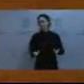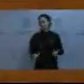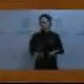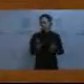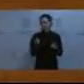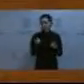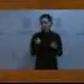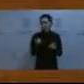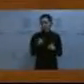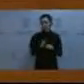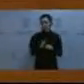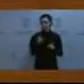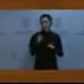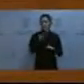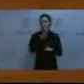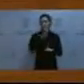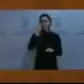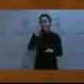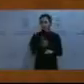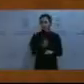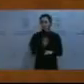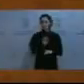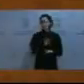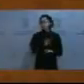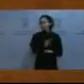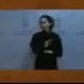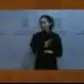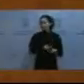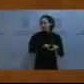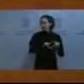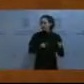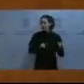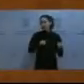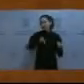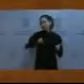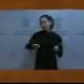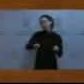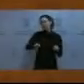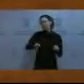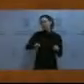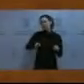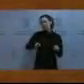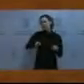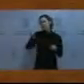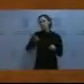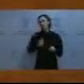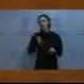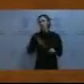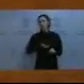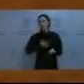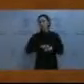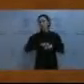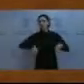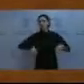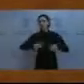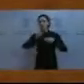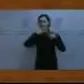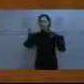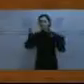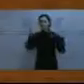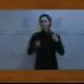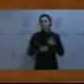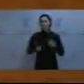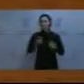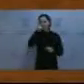del Principado, que era un 45%, y el 13% que tenían los ayuntamientos, era mayoritariamente pública, ¿no? Bueno, en el